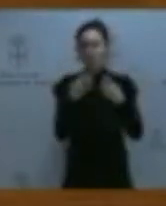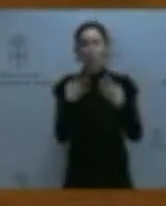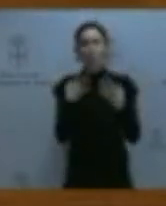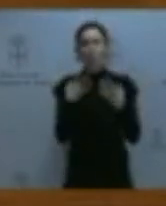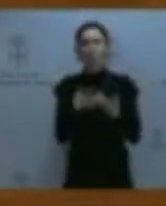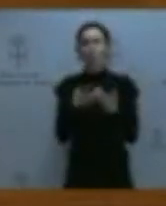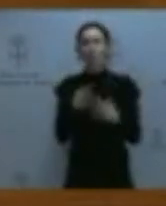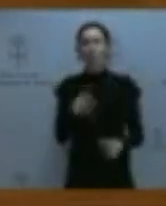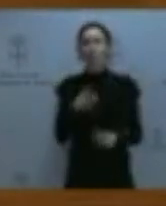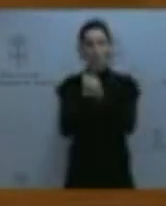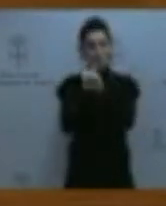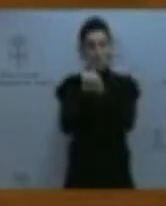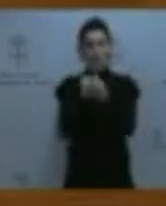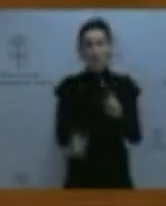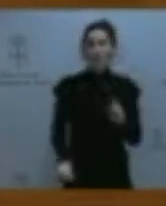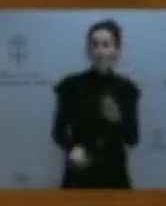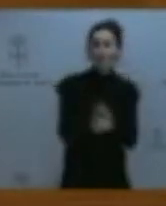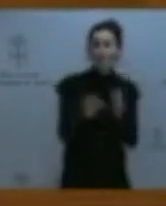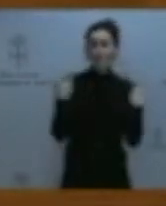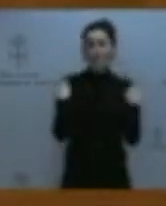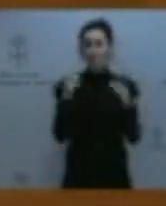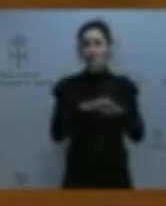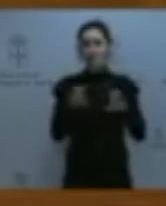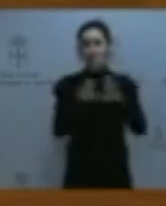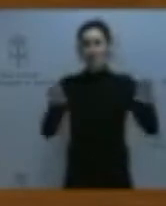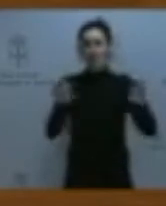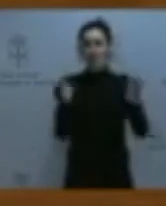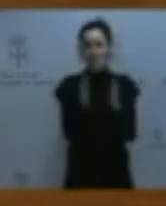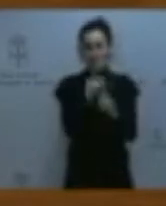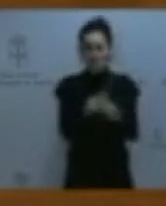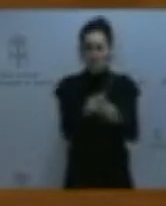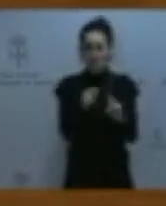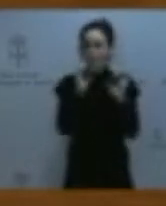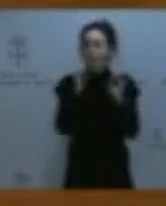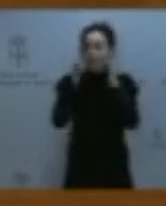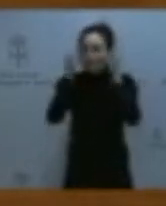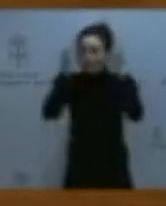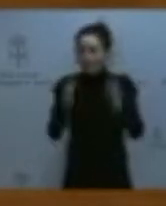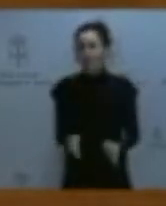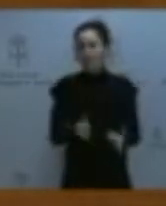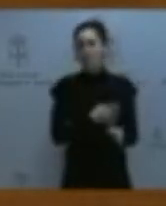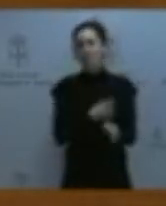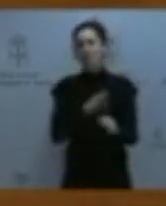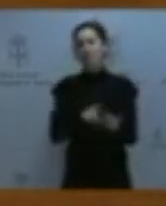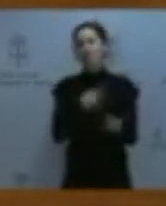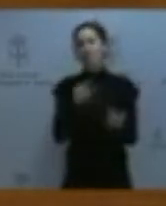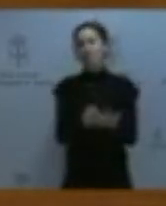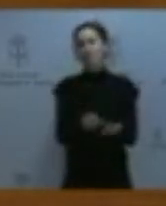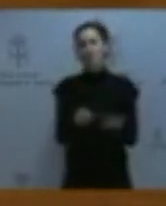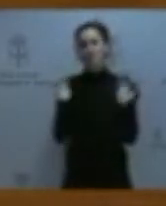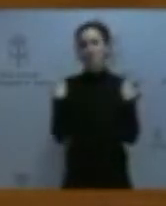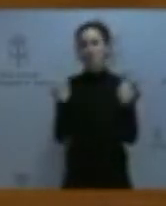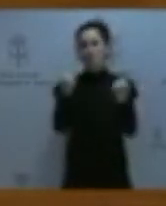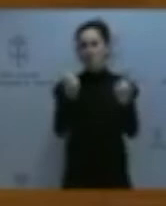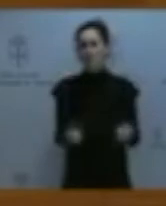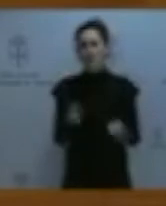hacia autónomos y pequeñas empresas, cuando los responsables reales del fraude fiscal en el Estado español, según el sindicato de técnicos del que ya hablamos, son en más de